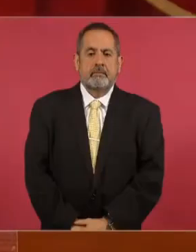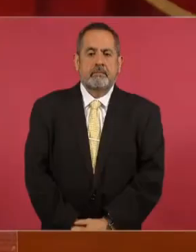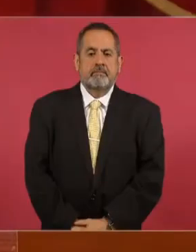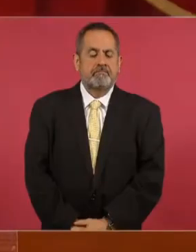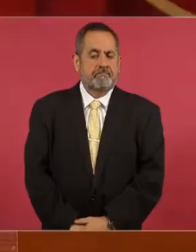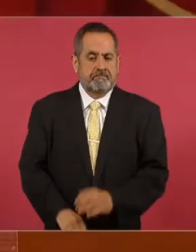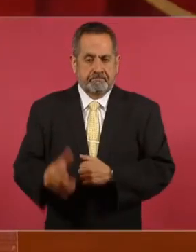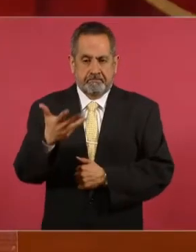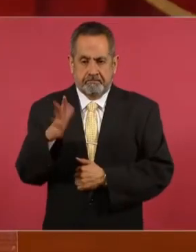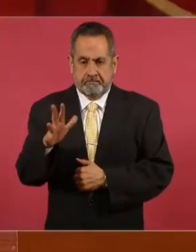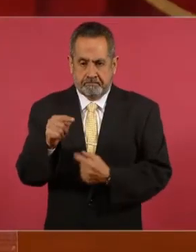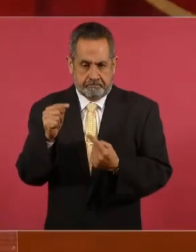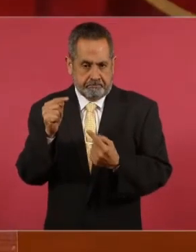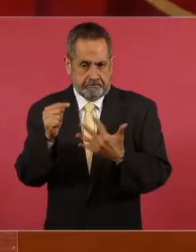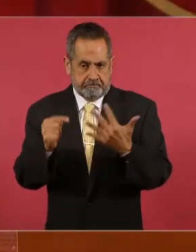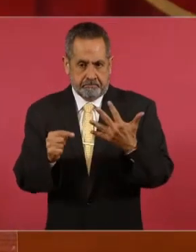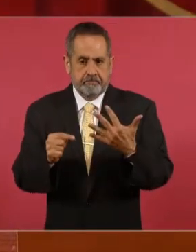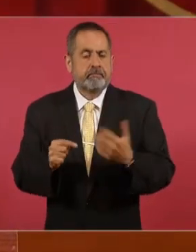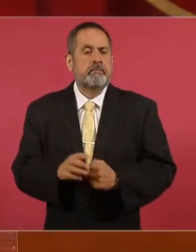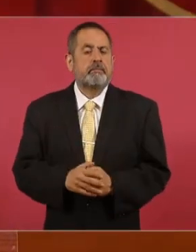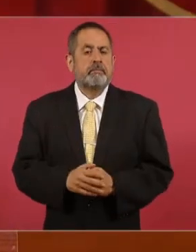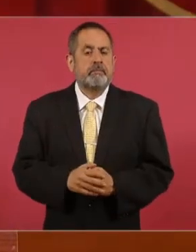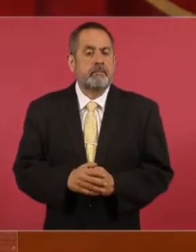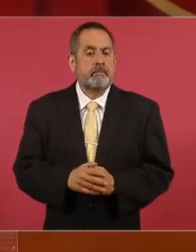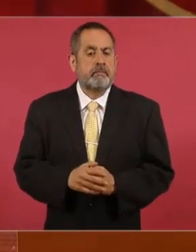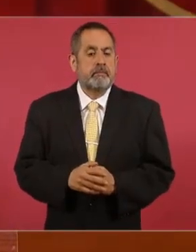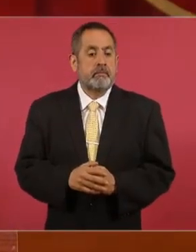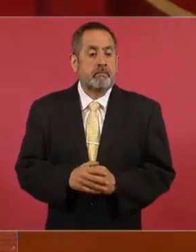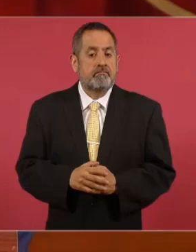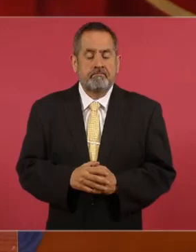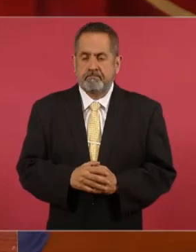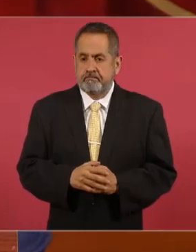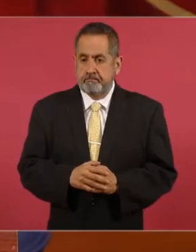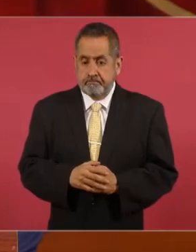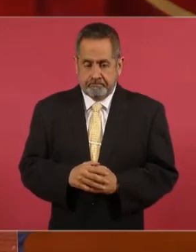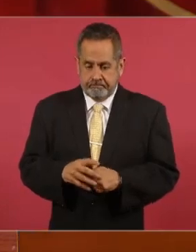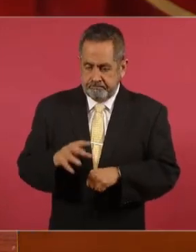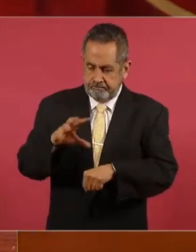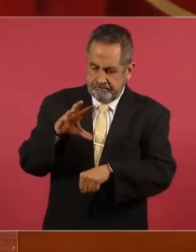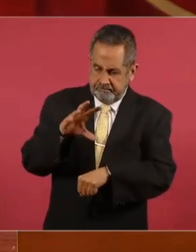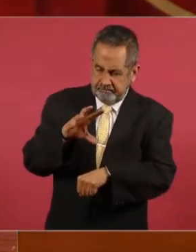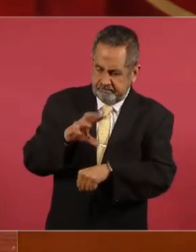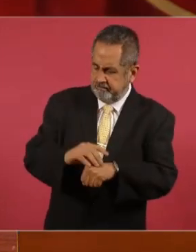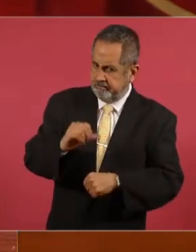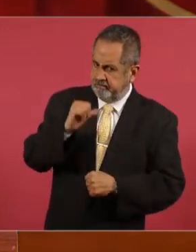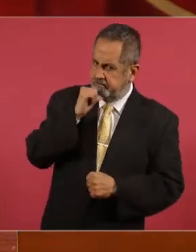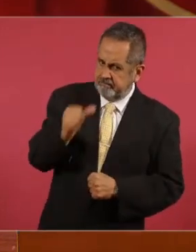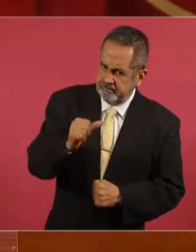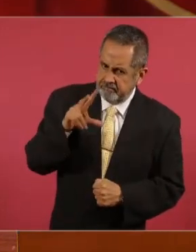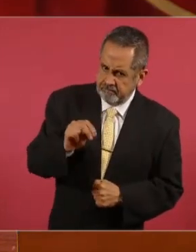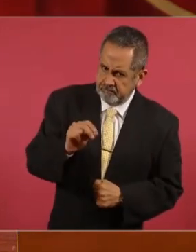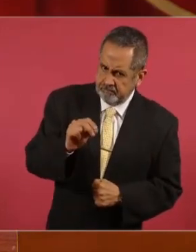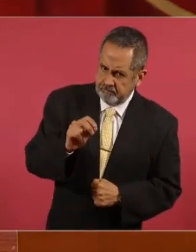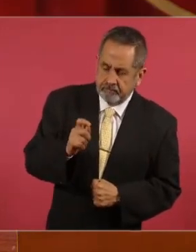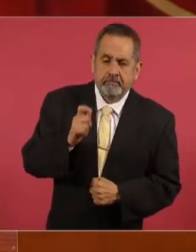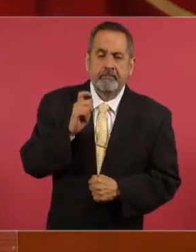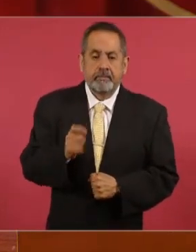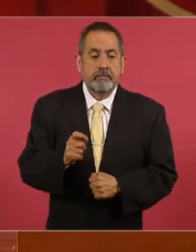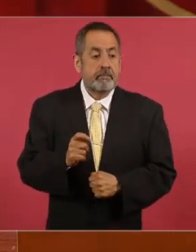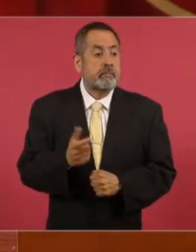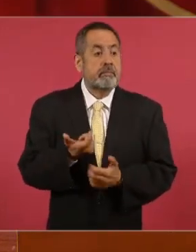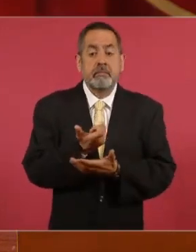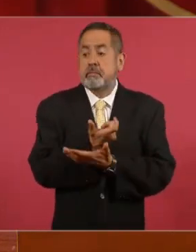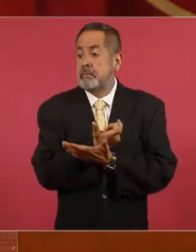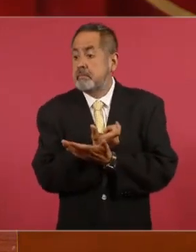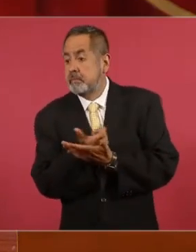10. No permitir bajo ninguna circunstancia que el aumento al salario mínimo